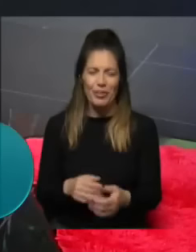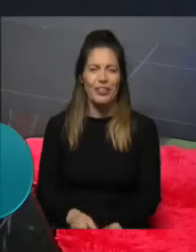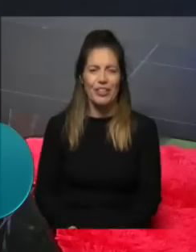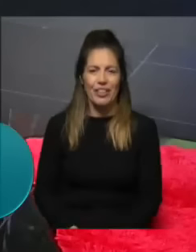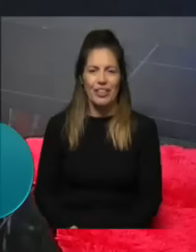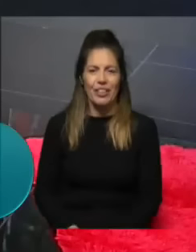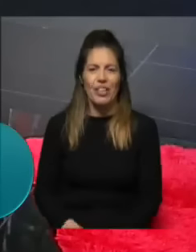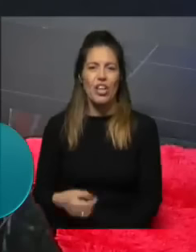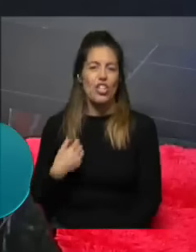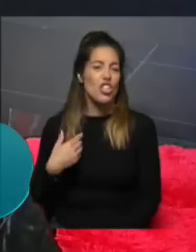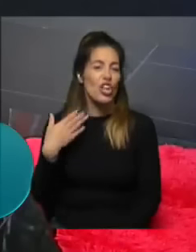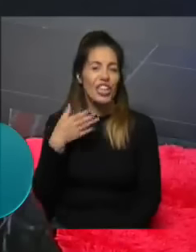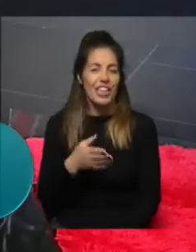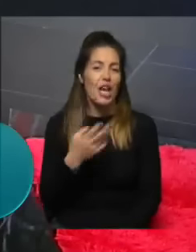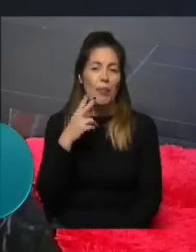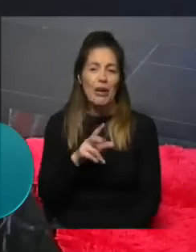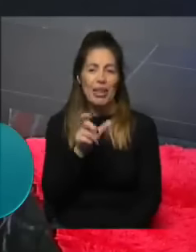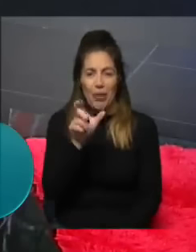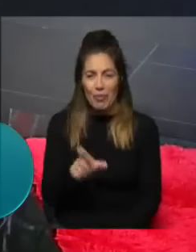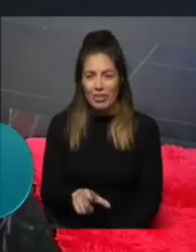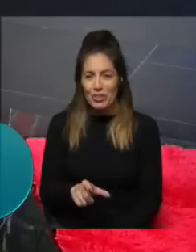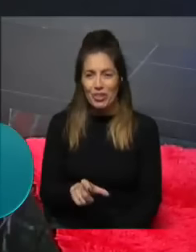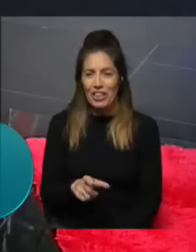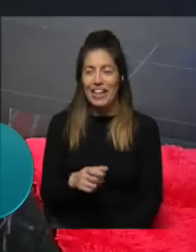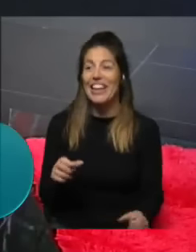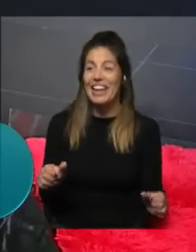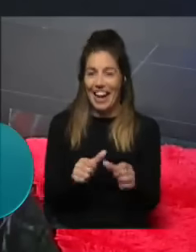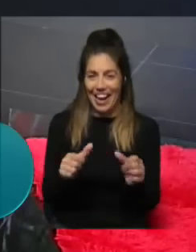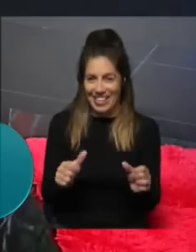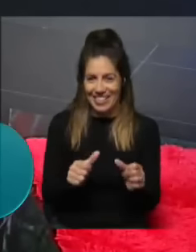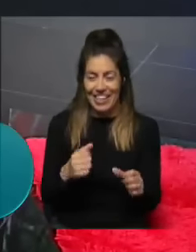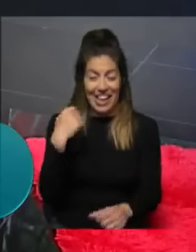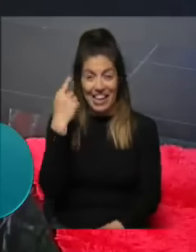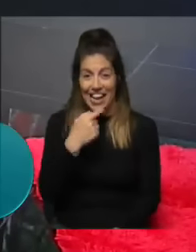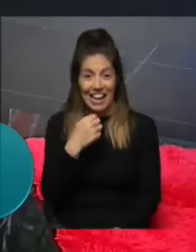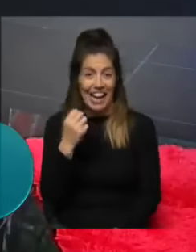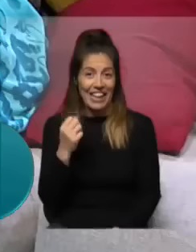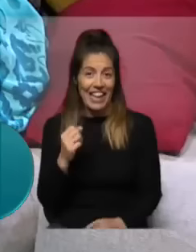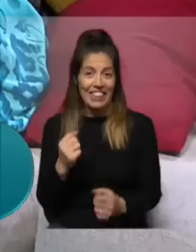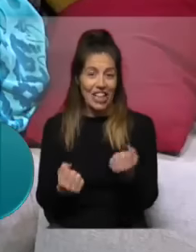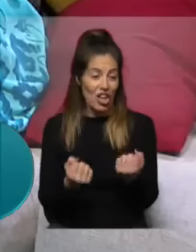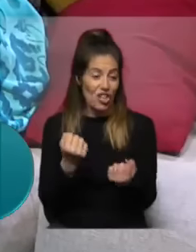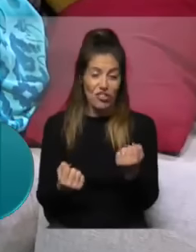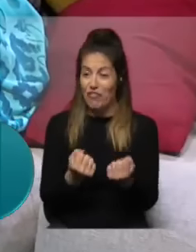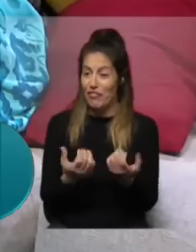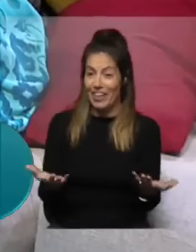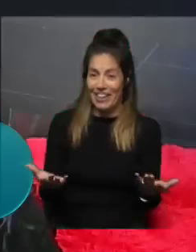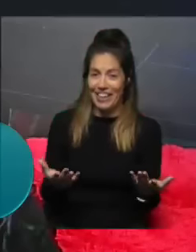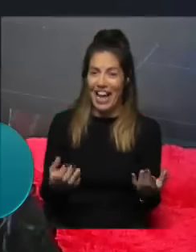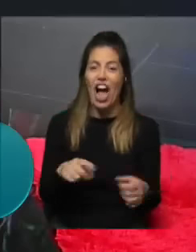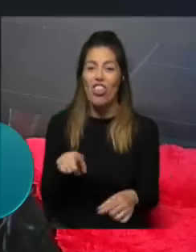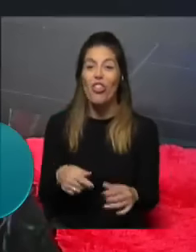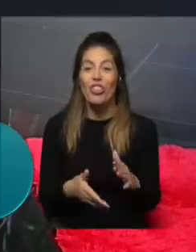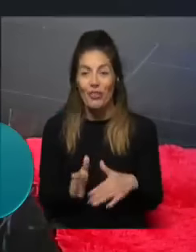iría solamente para ver a toda la gente perdida, así por la Ciudad Vieja. Las caras de los choferes, ¿viste? Diciendo... Me encantaría.